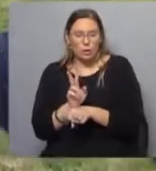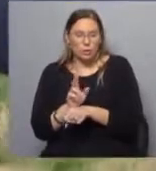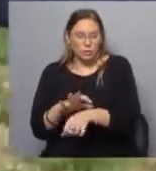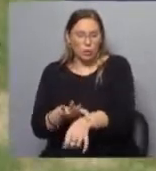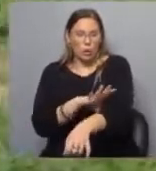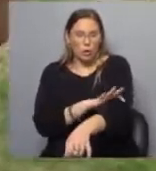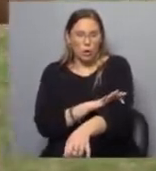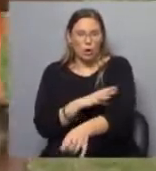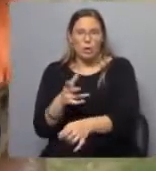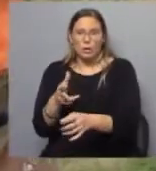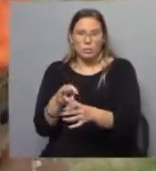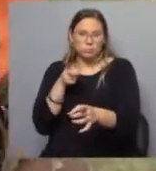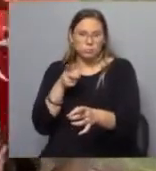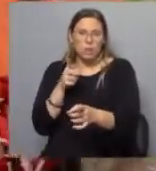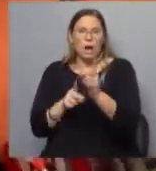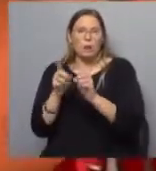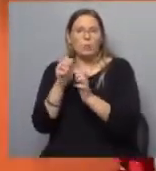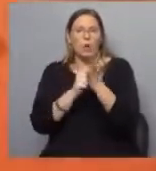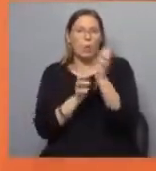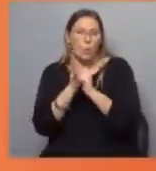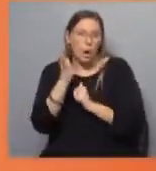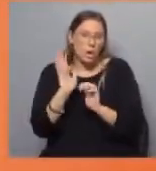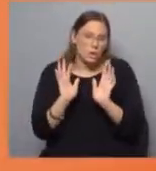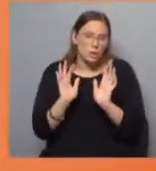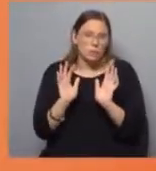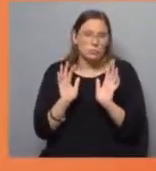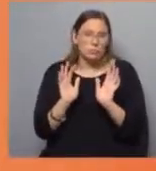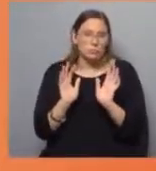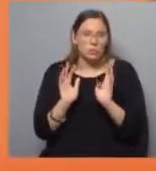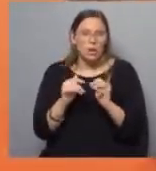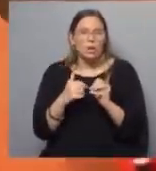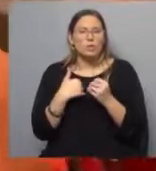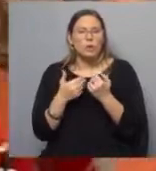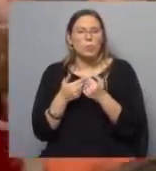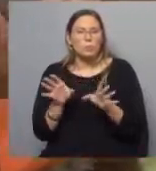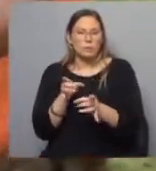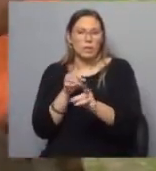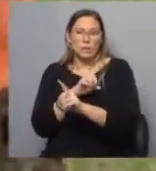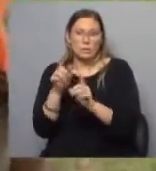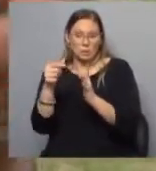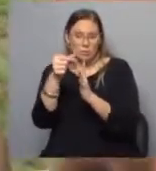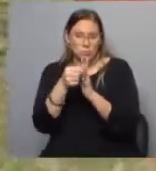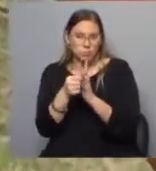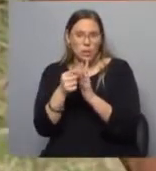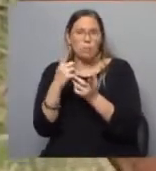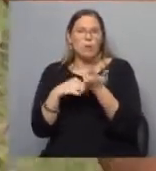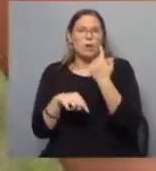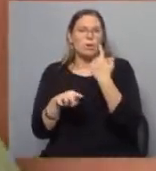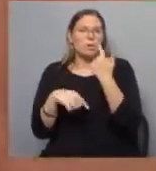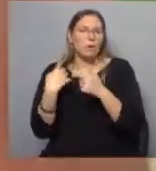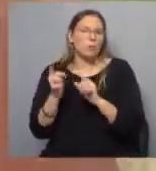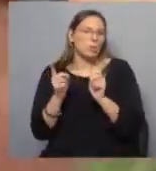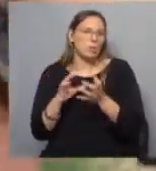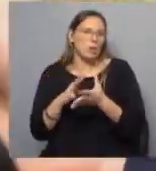la dactilera, algunos usan guantes. Yo empecé tirando sin dactilera, pero después me tuve